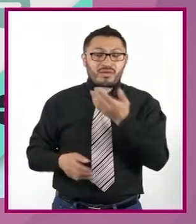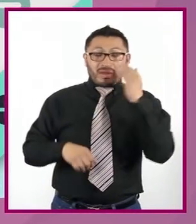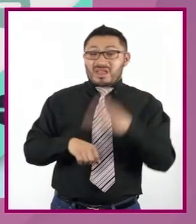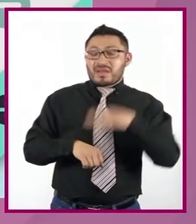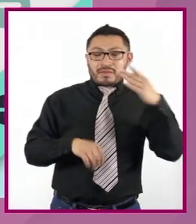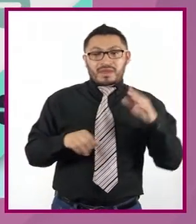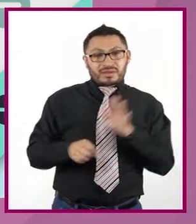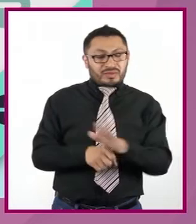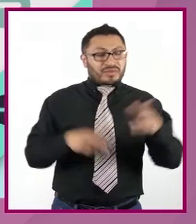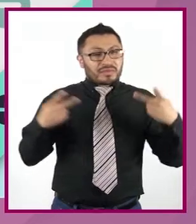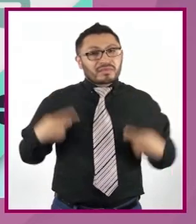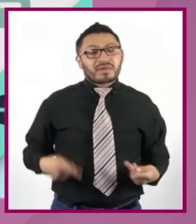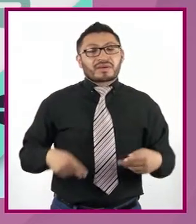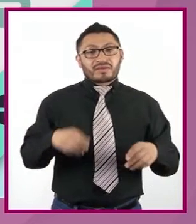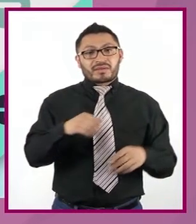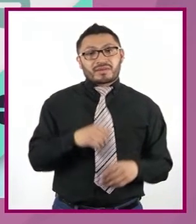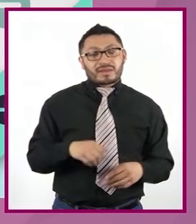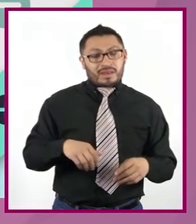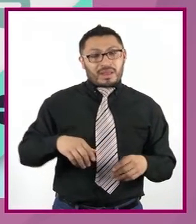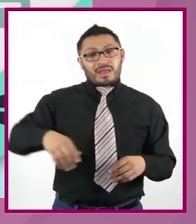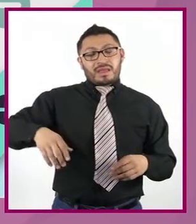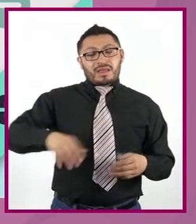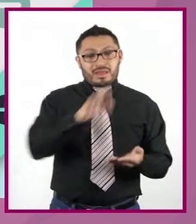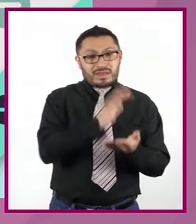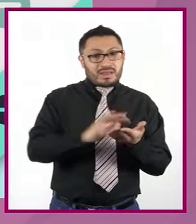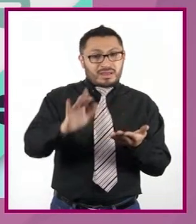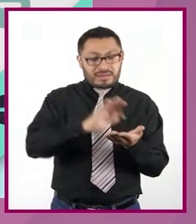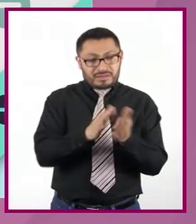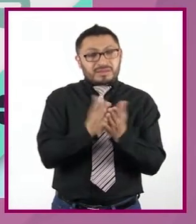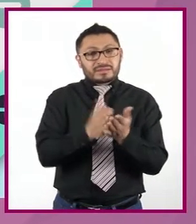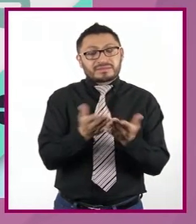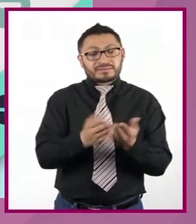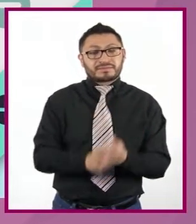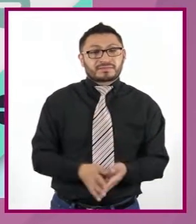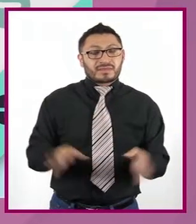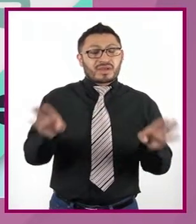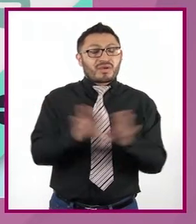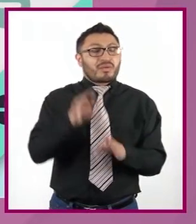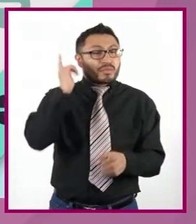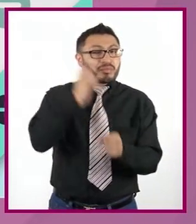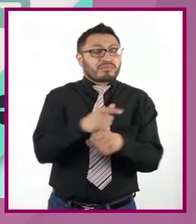la población alfabeta lee libros? ¿Cómo lo supieron?